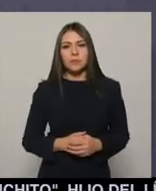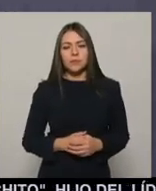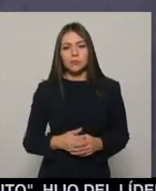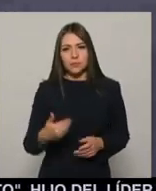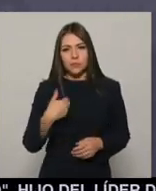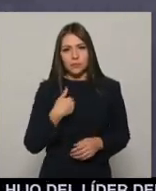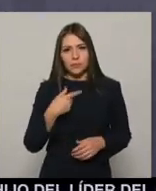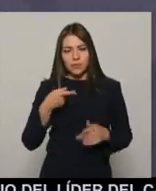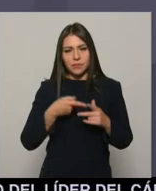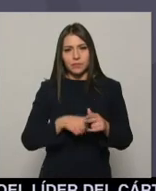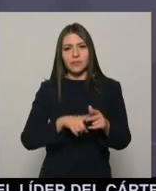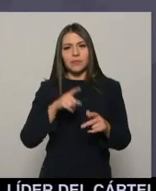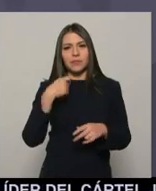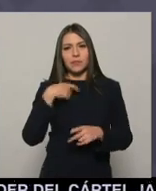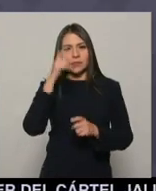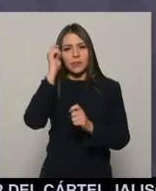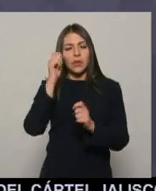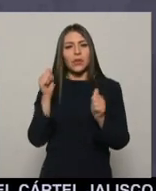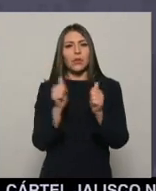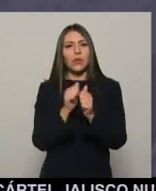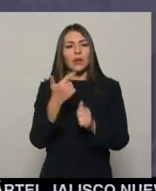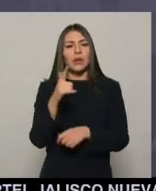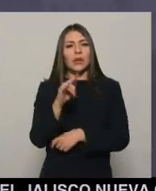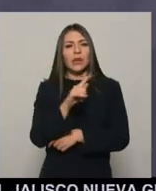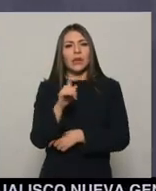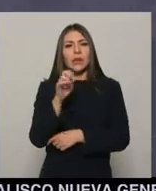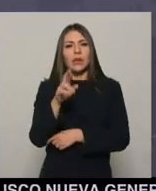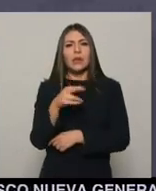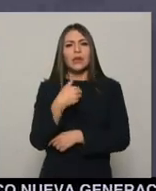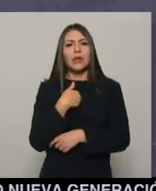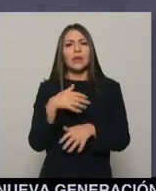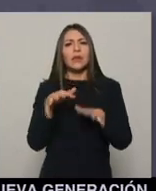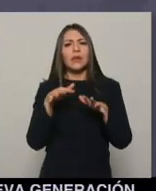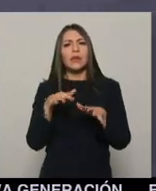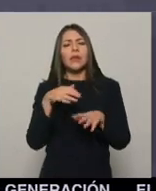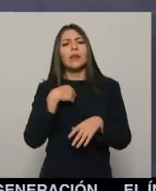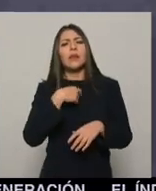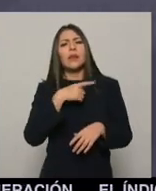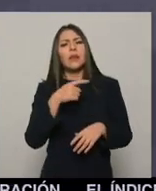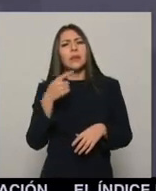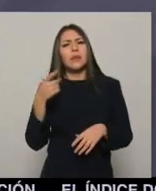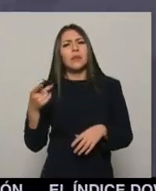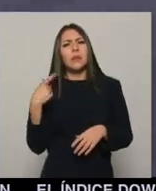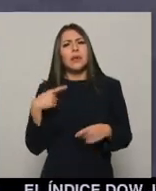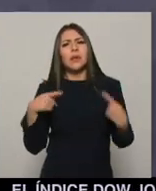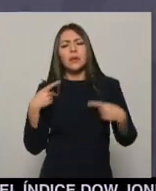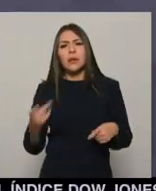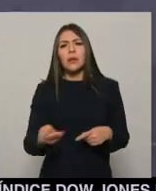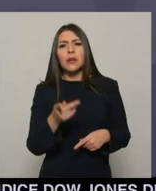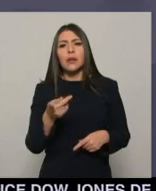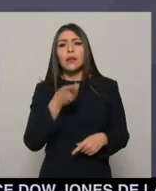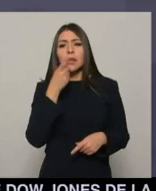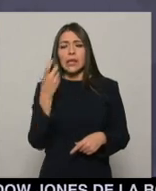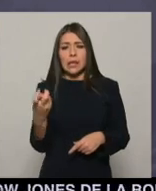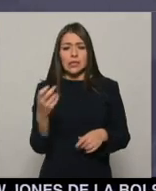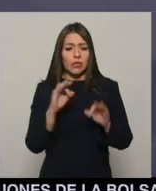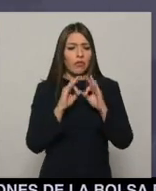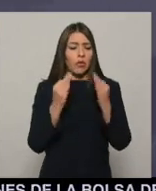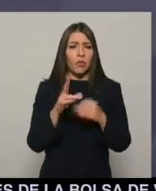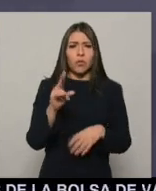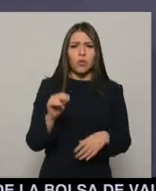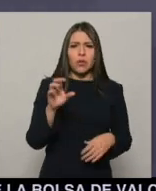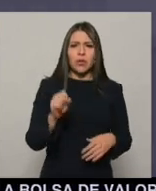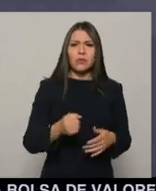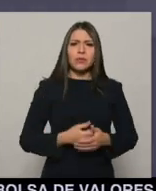con Glitter porque a mí me saltaba mucho la pregunta que la gente en general decía, es que no son las formas. Y yo